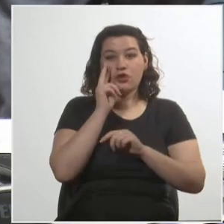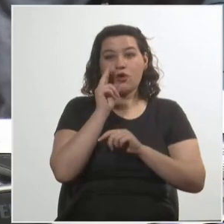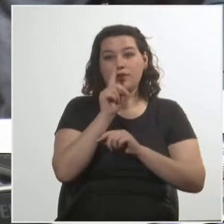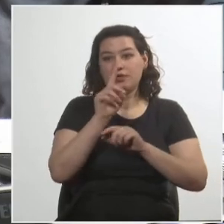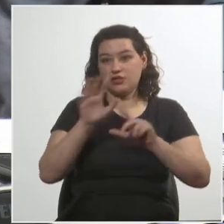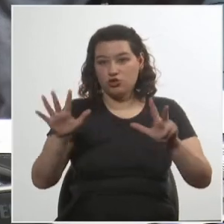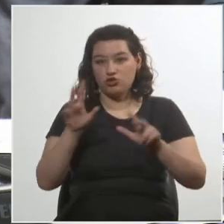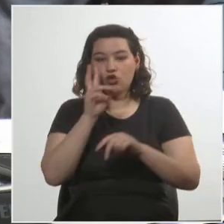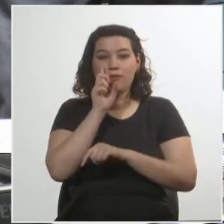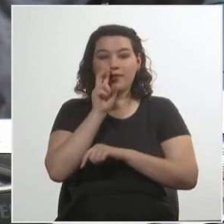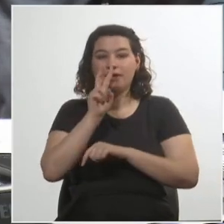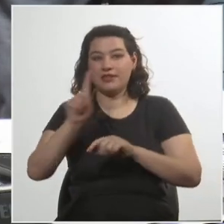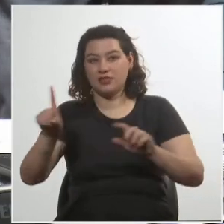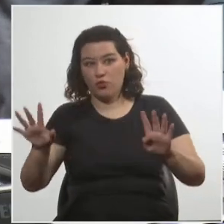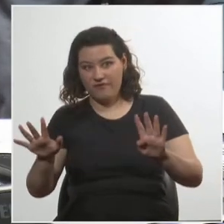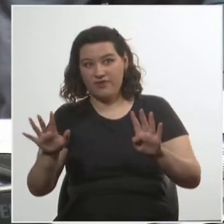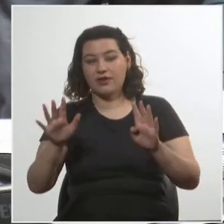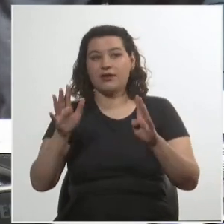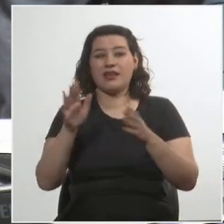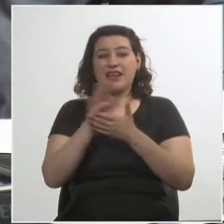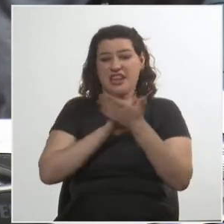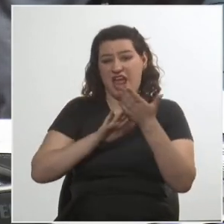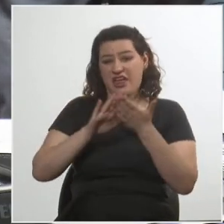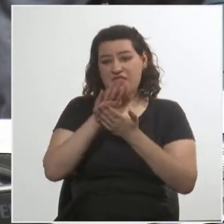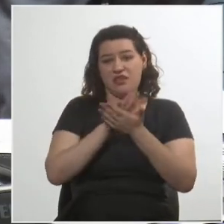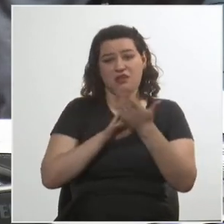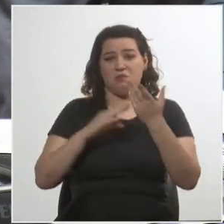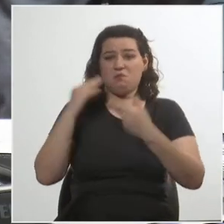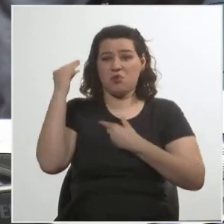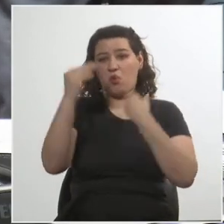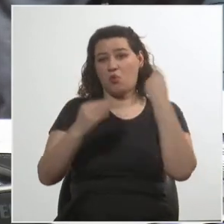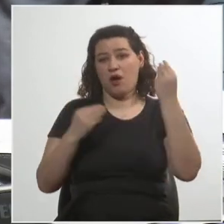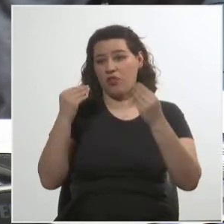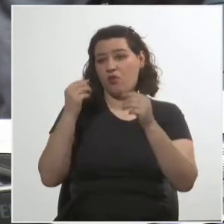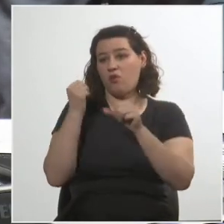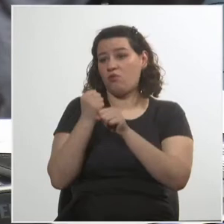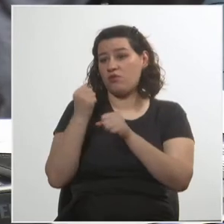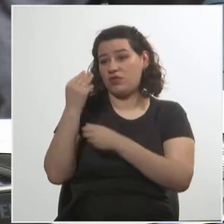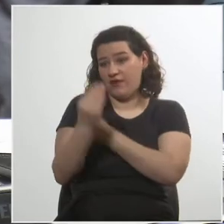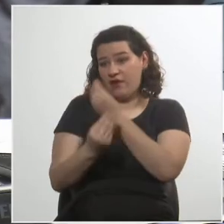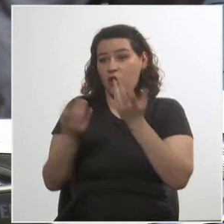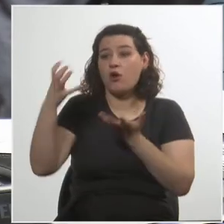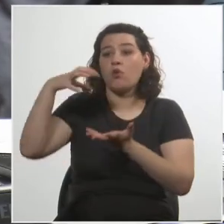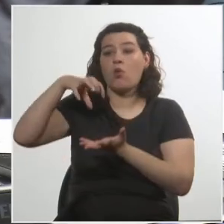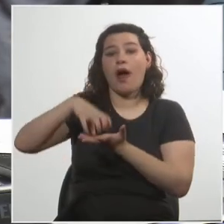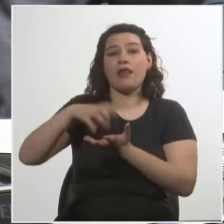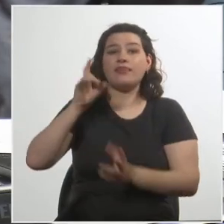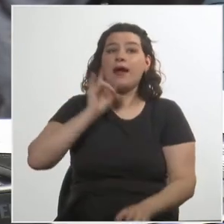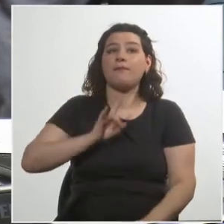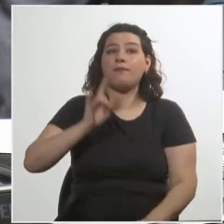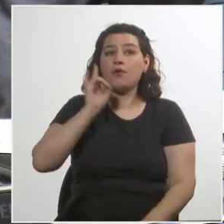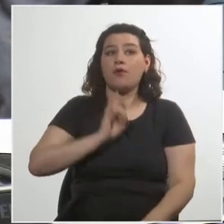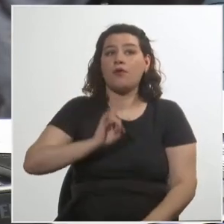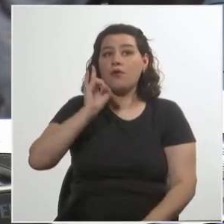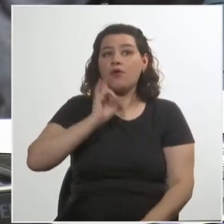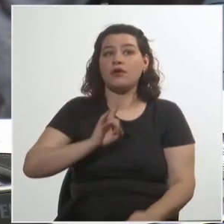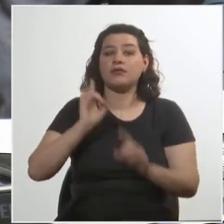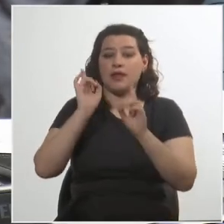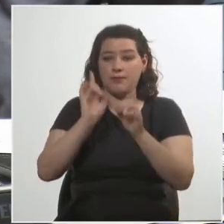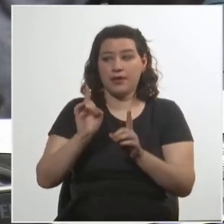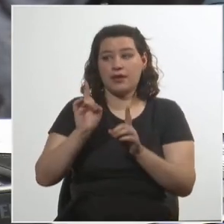2019 nadie se preocupó por los puestos de trabajo del tambero y de los trabajadores